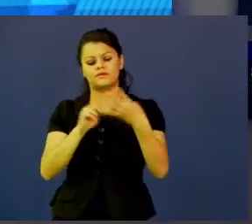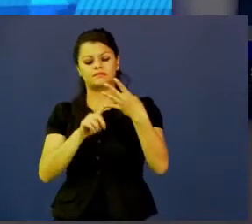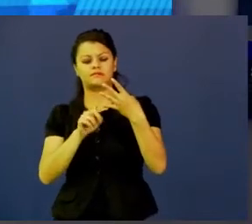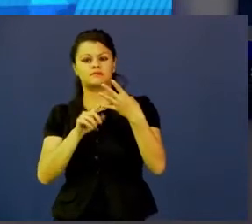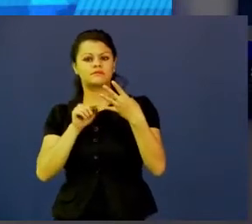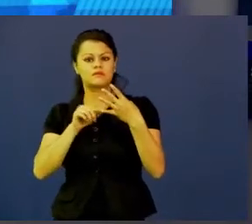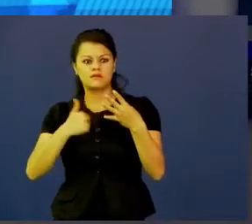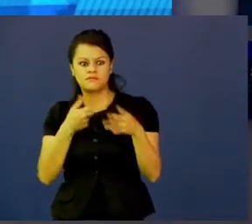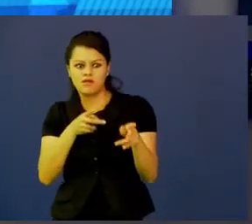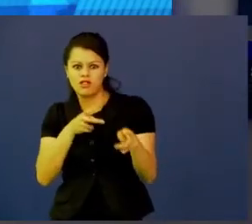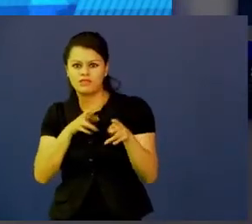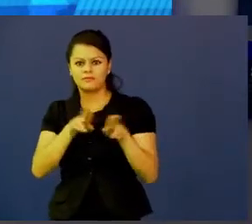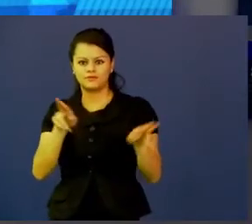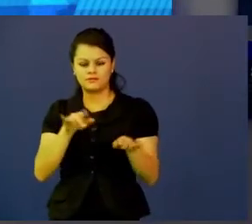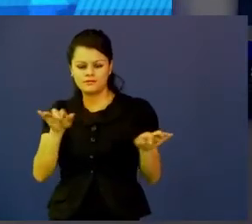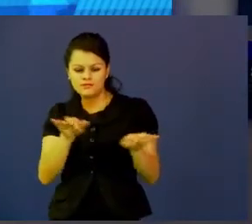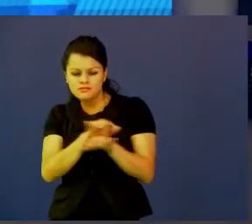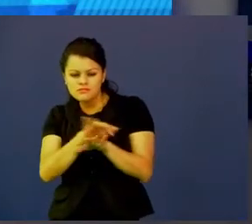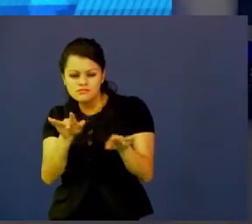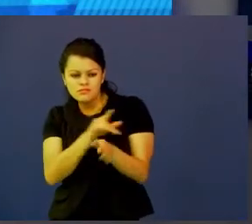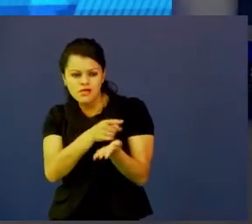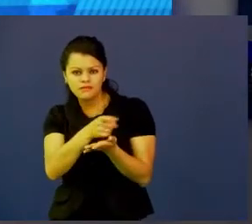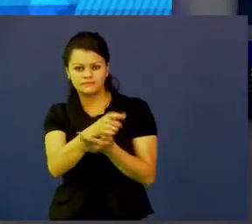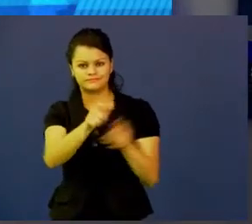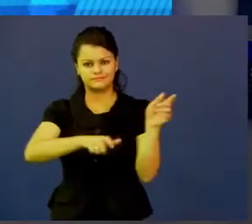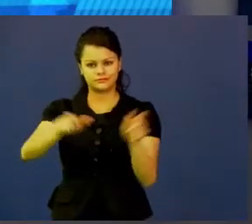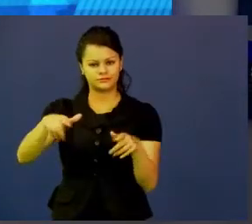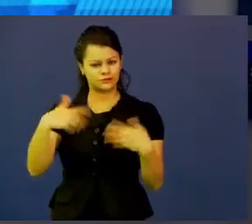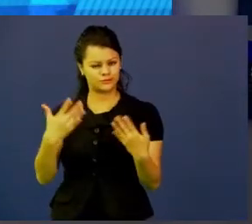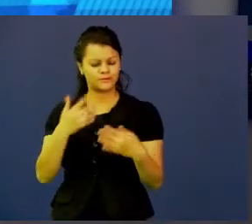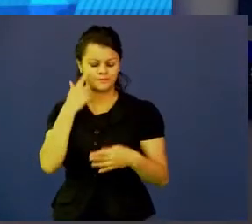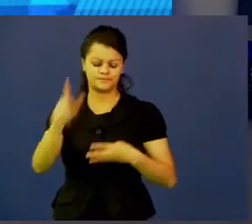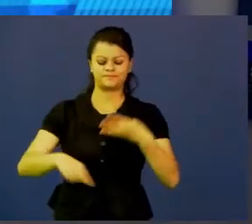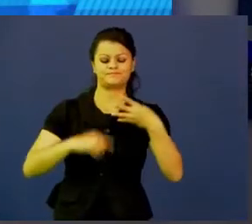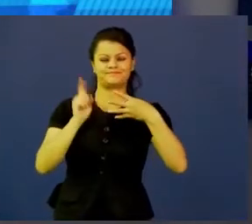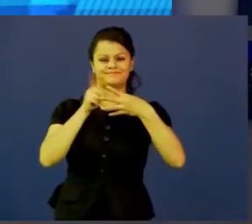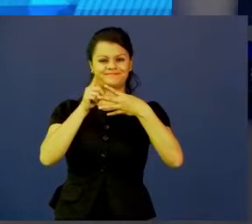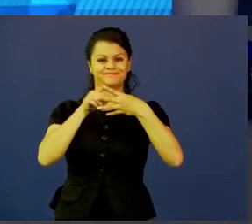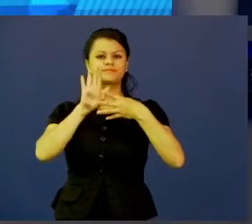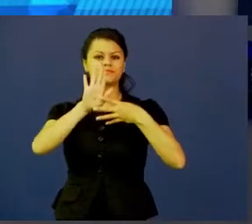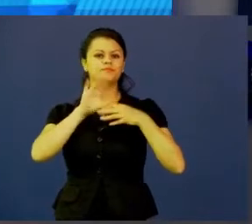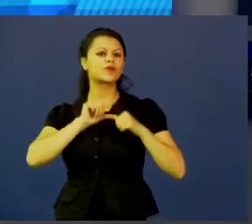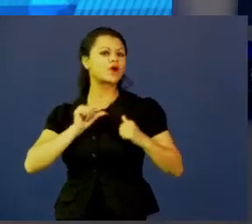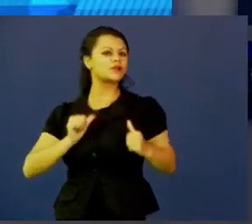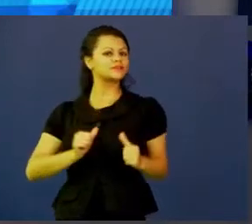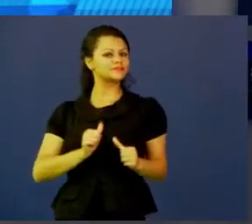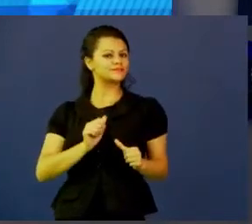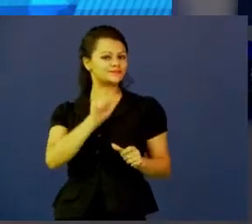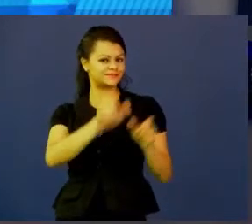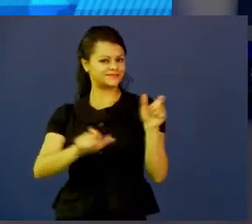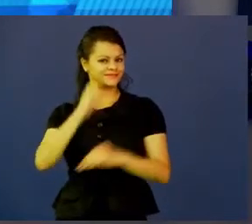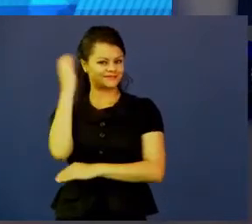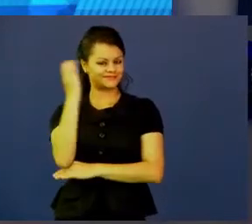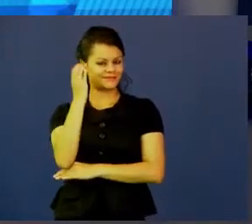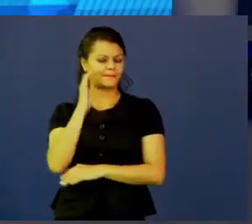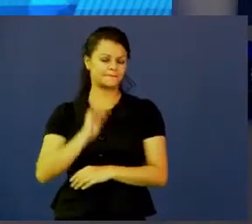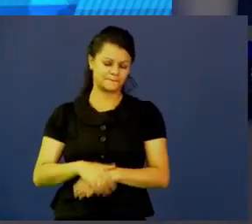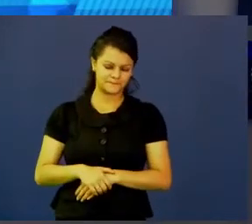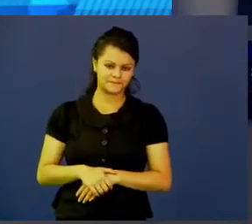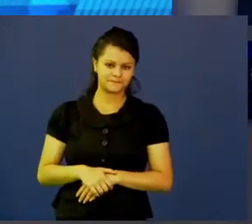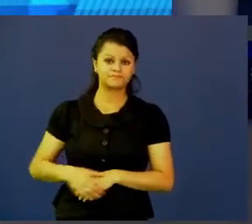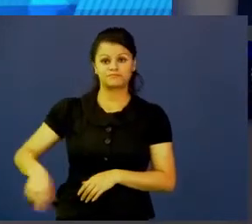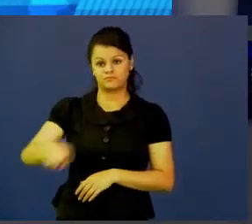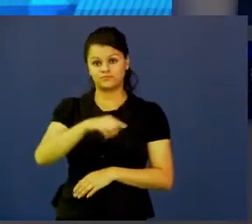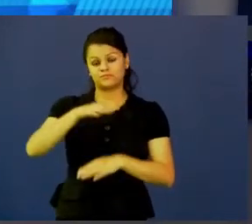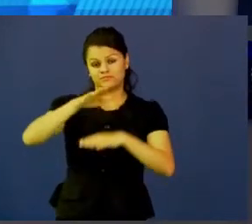Entonces, arranquemos por el corazón. En este momento, ustedes saben, hay dos redes que se han vuelto muy populares